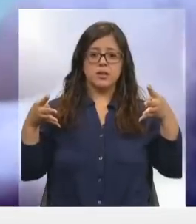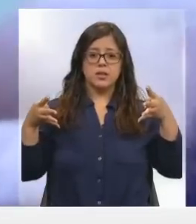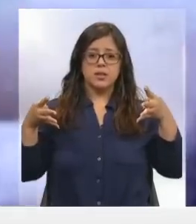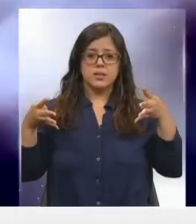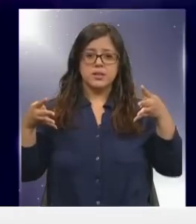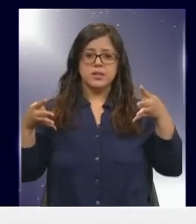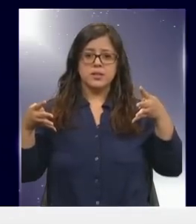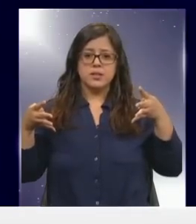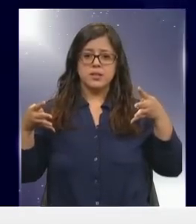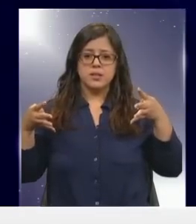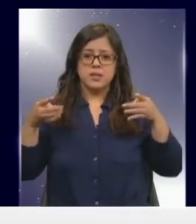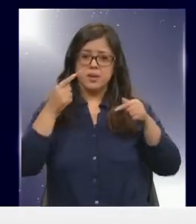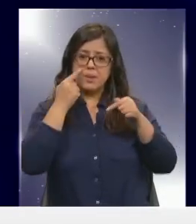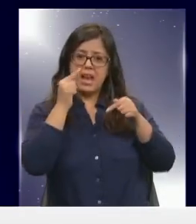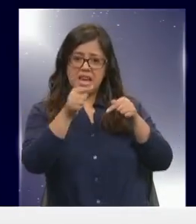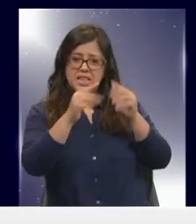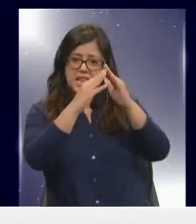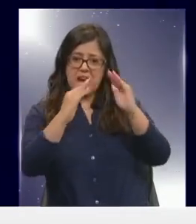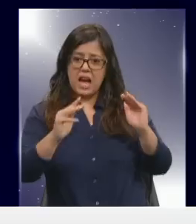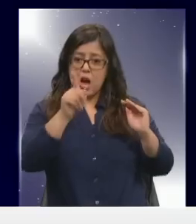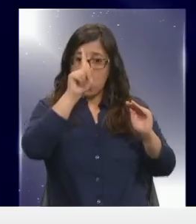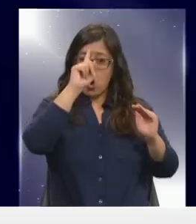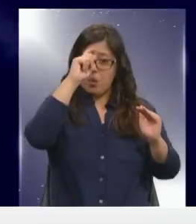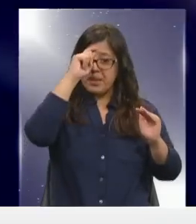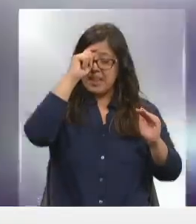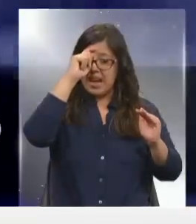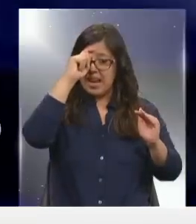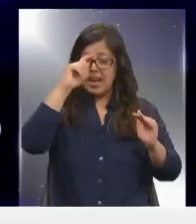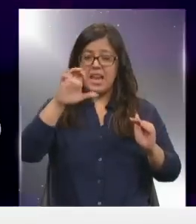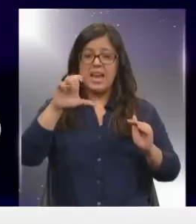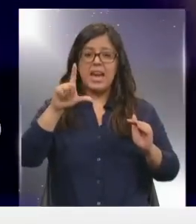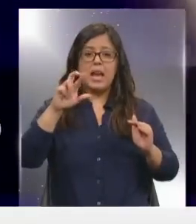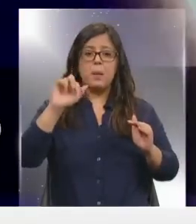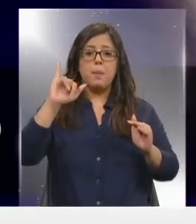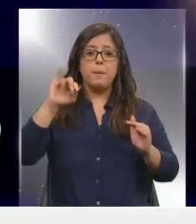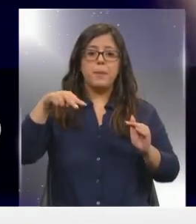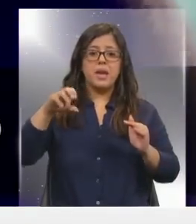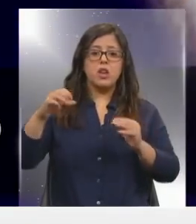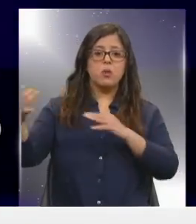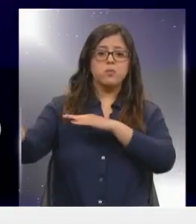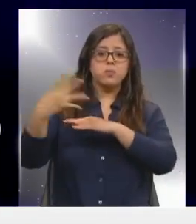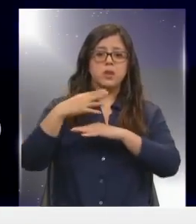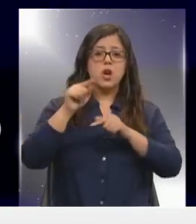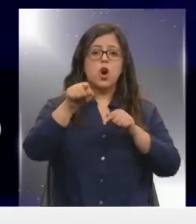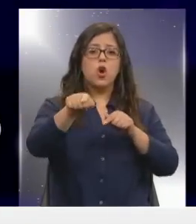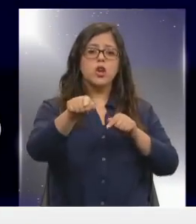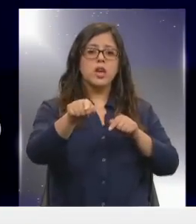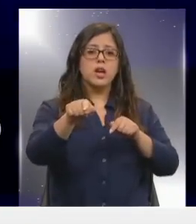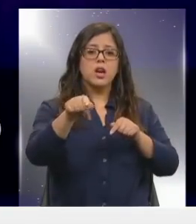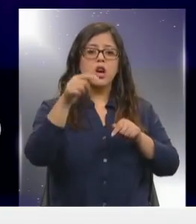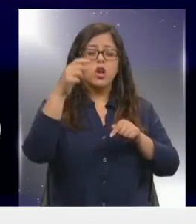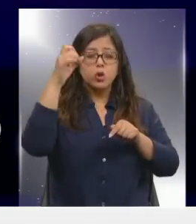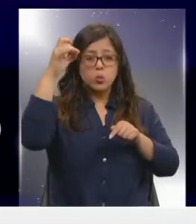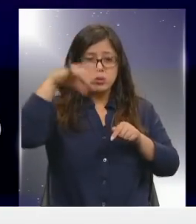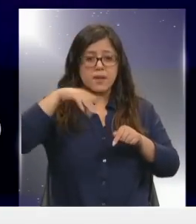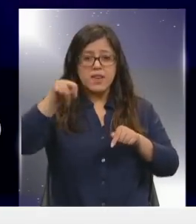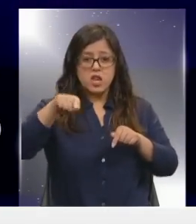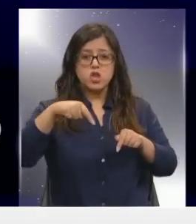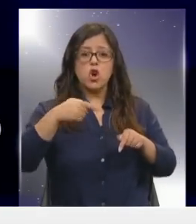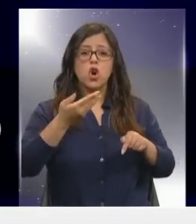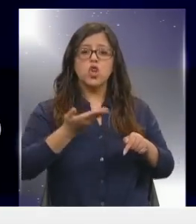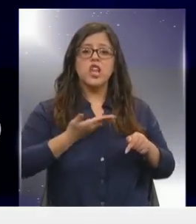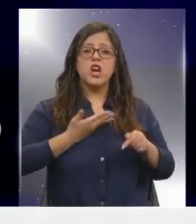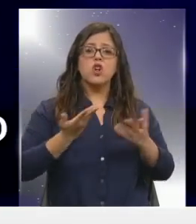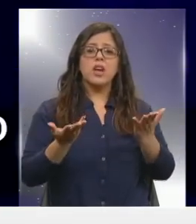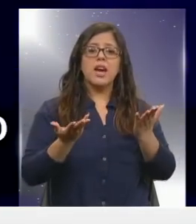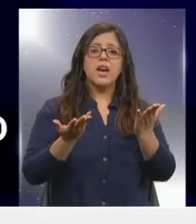¿Y nunca averiguaste? Y ahí está el hospital del Pino. Y esa foto me la mandó él. Mira, hermano, vos sabés que tengo tus datos, todas tus cosas, tu dirección, tu